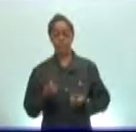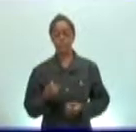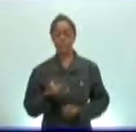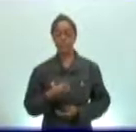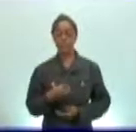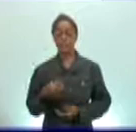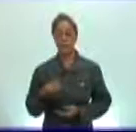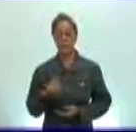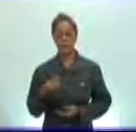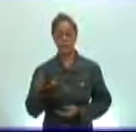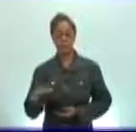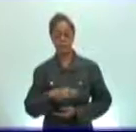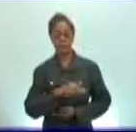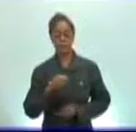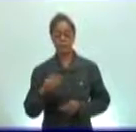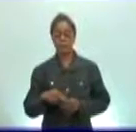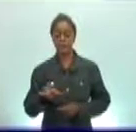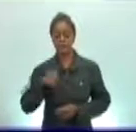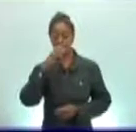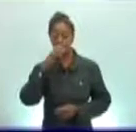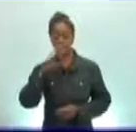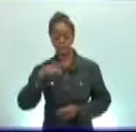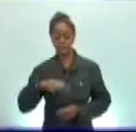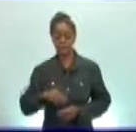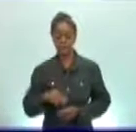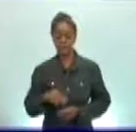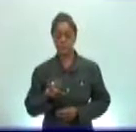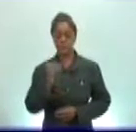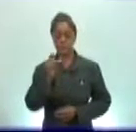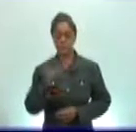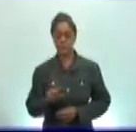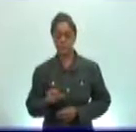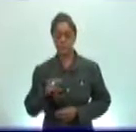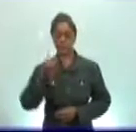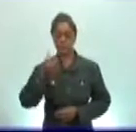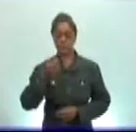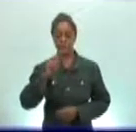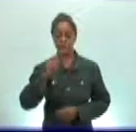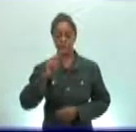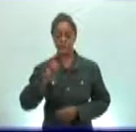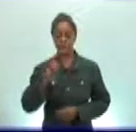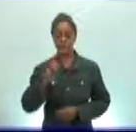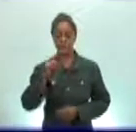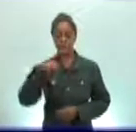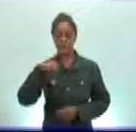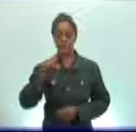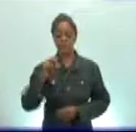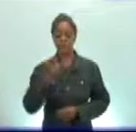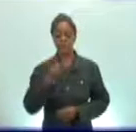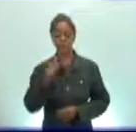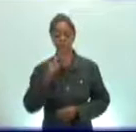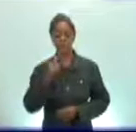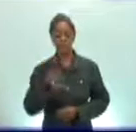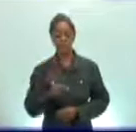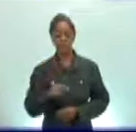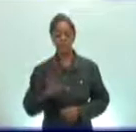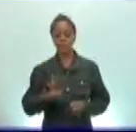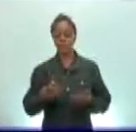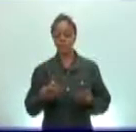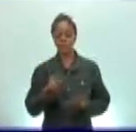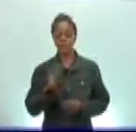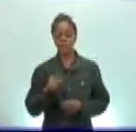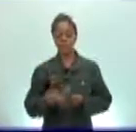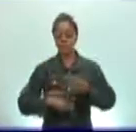tuvo para todos estos niños la figura de Antonio Guiteras. Bueno, cuando ya vayas